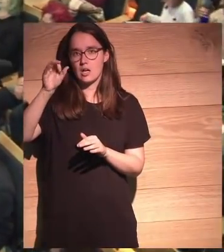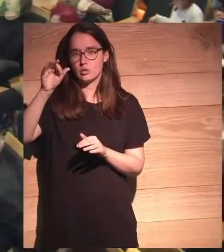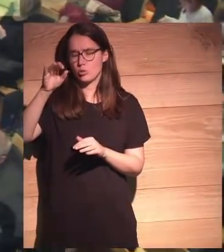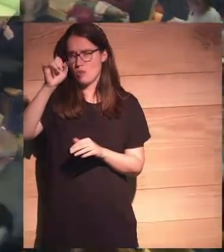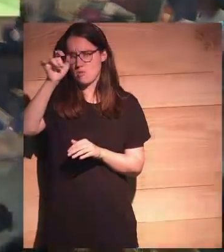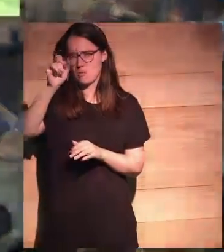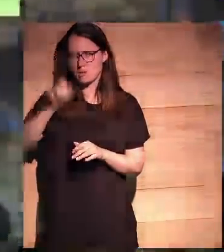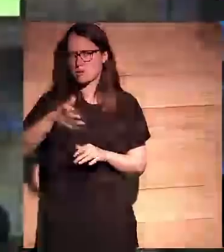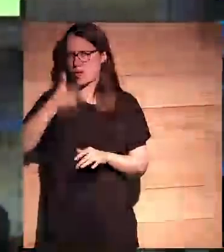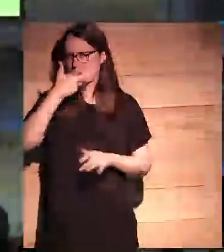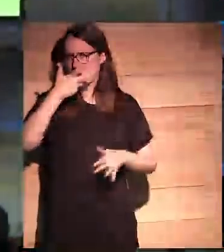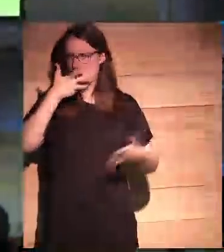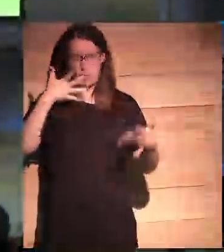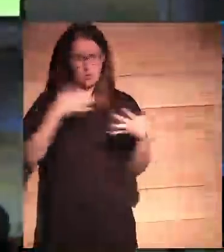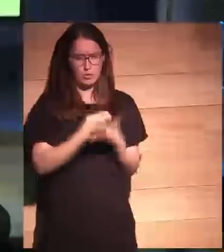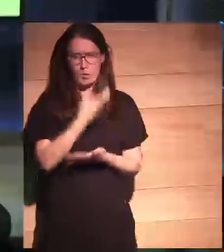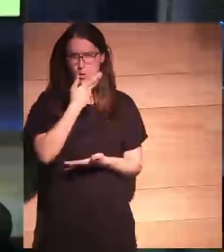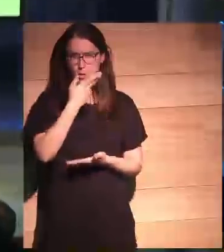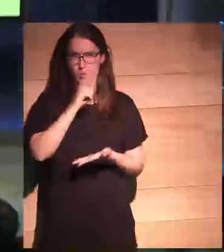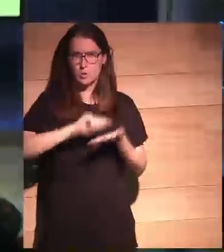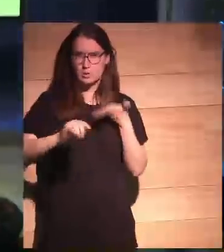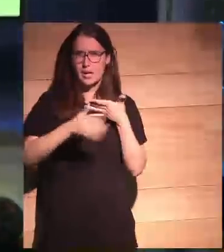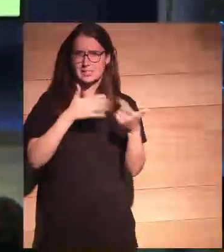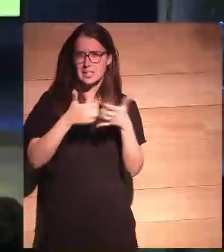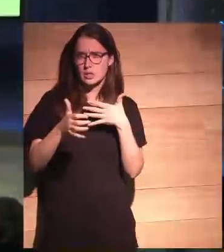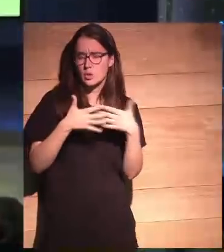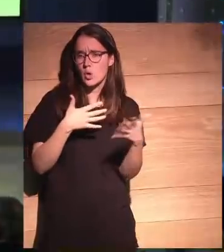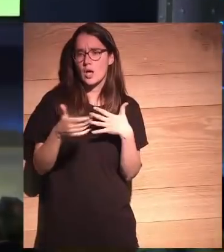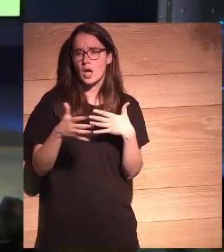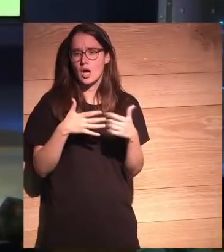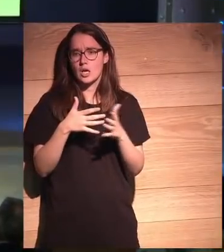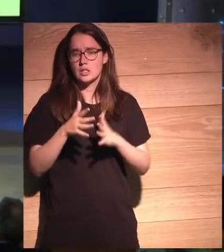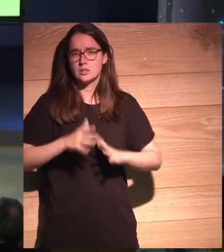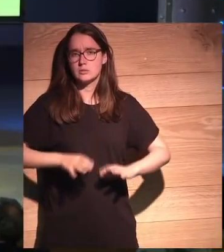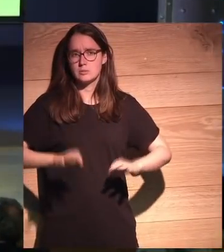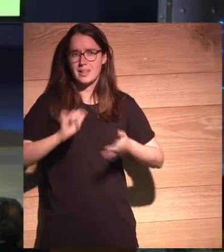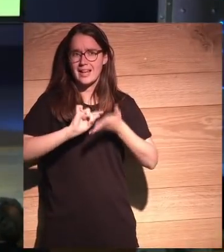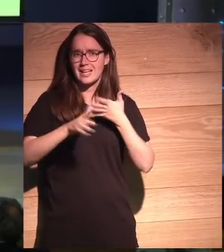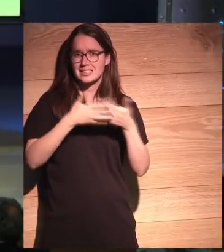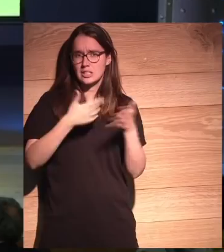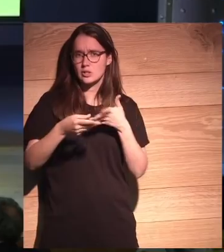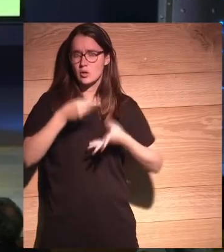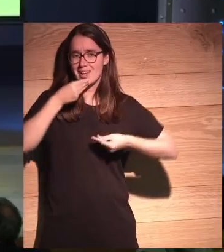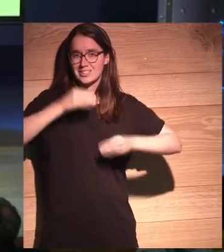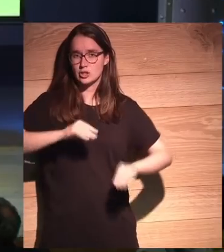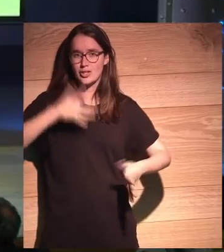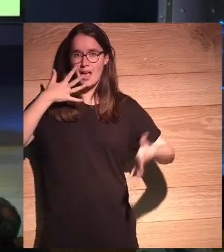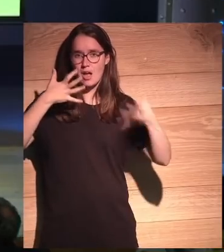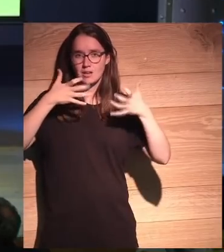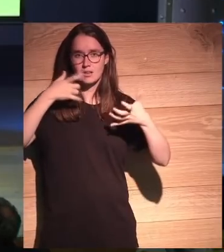sobra conocida por todos nosotros como escritora, sobre todo como escritora, como historiadora de